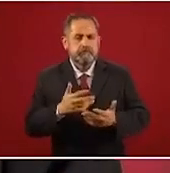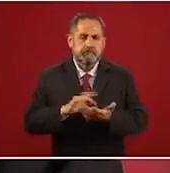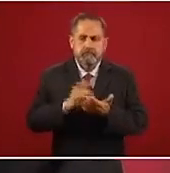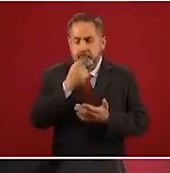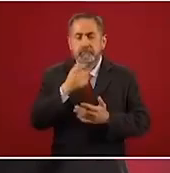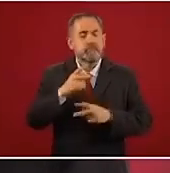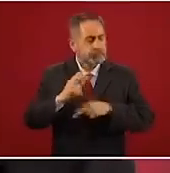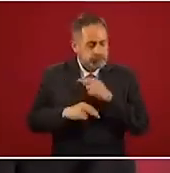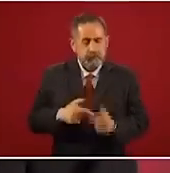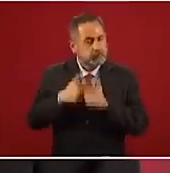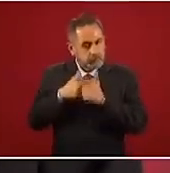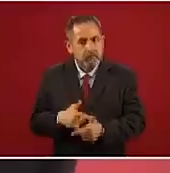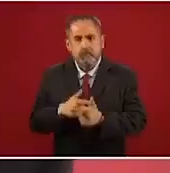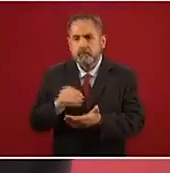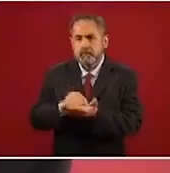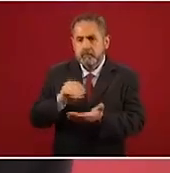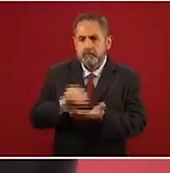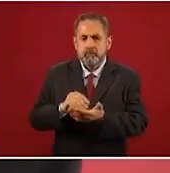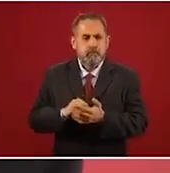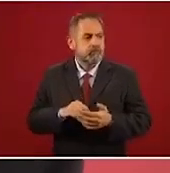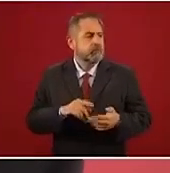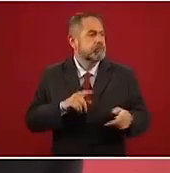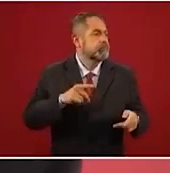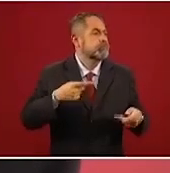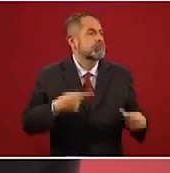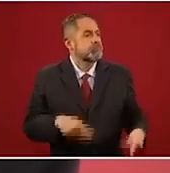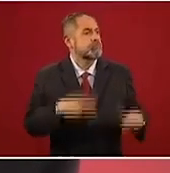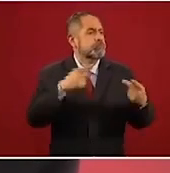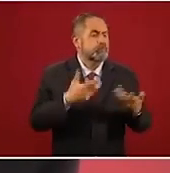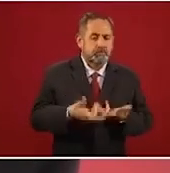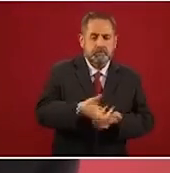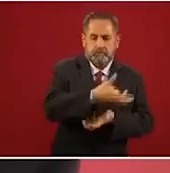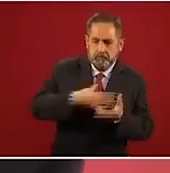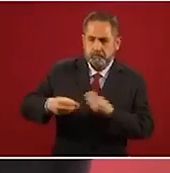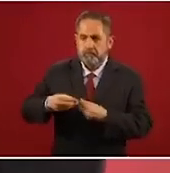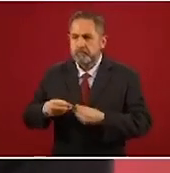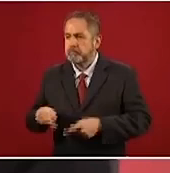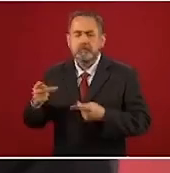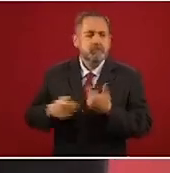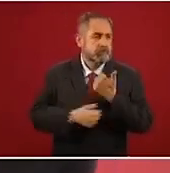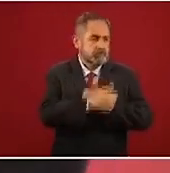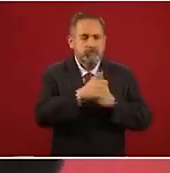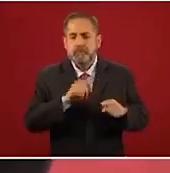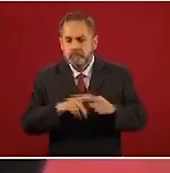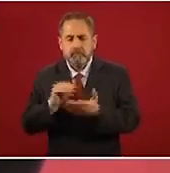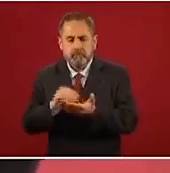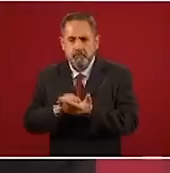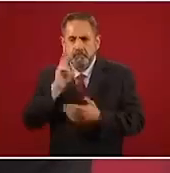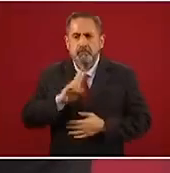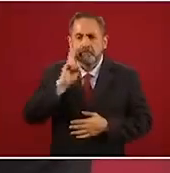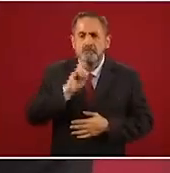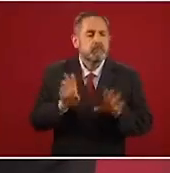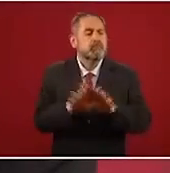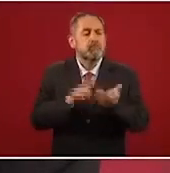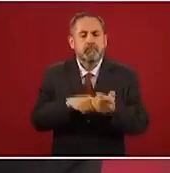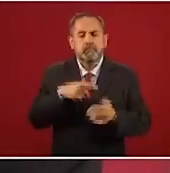Se van a seguir haciendo las subastas, las licitaciones, pero no